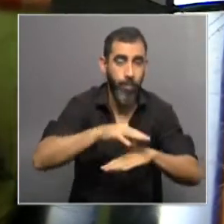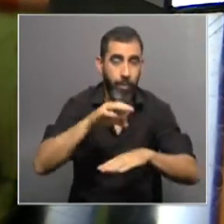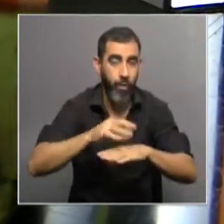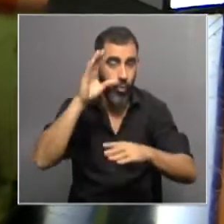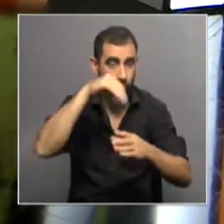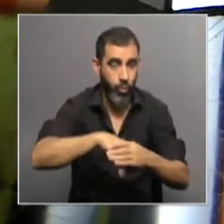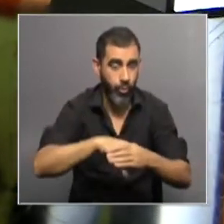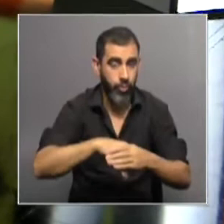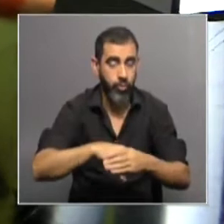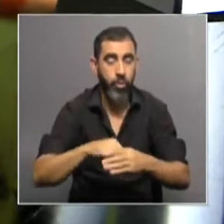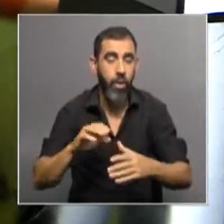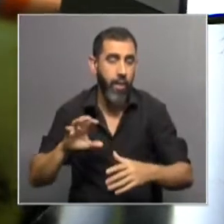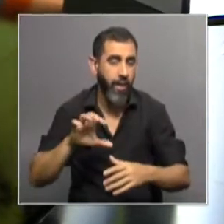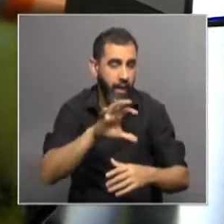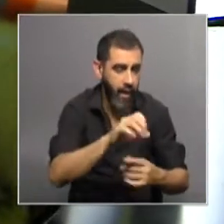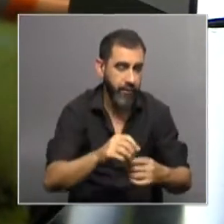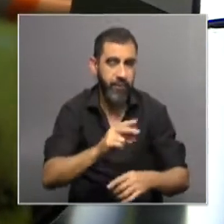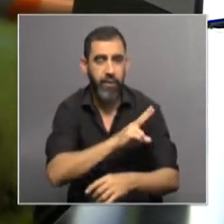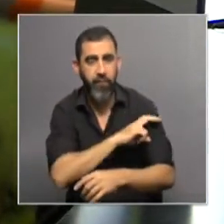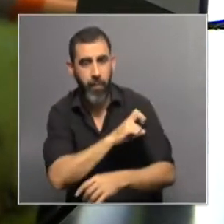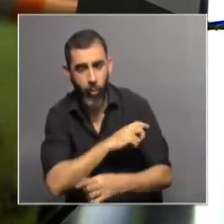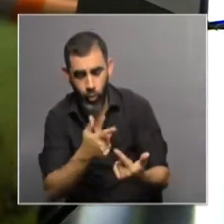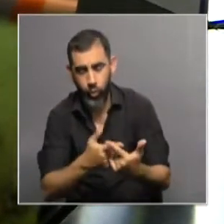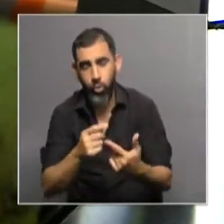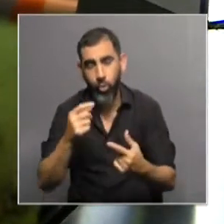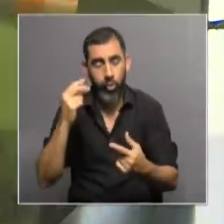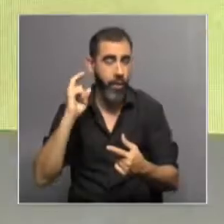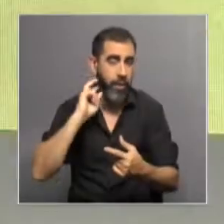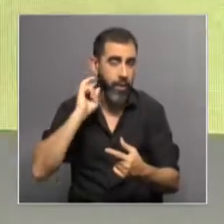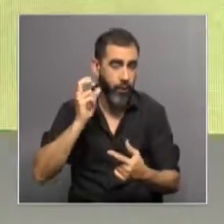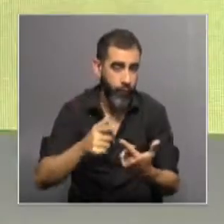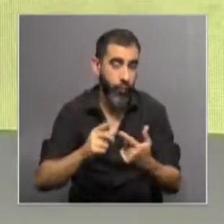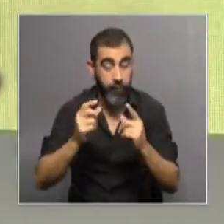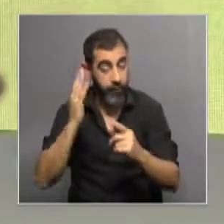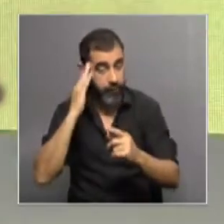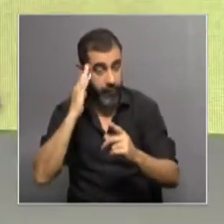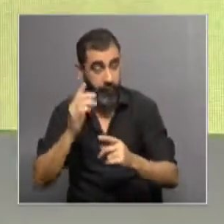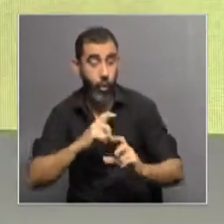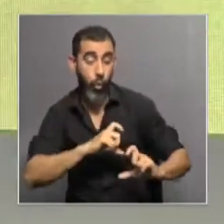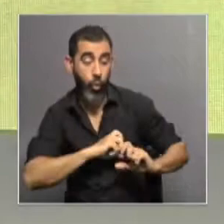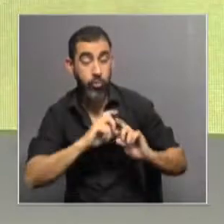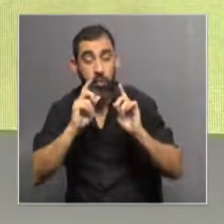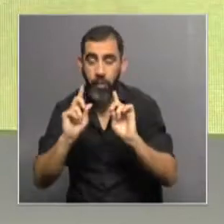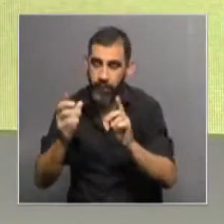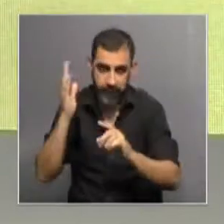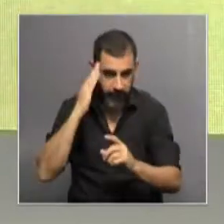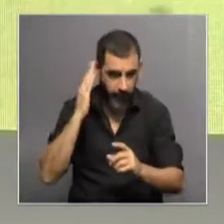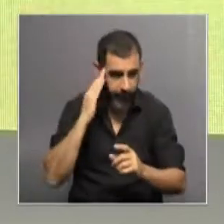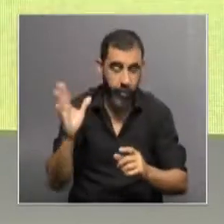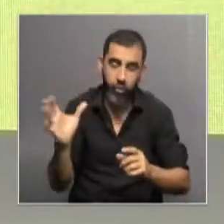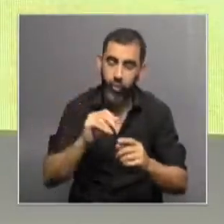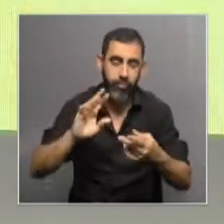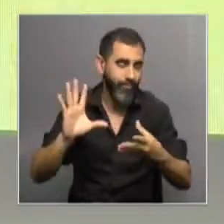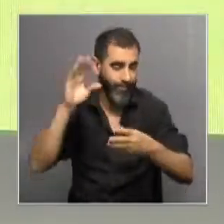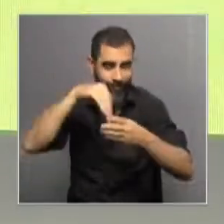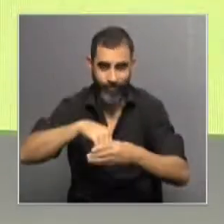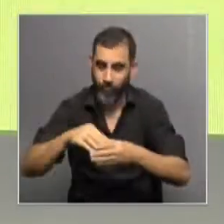Tenemos oncogenética, pero tenemos farmacogenética. Los neurólogos tienen que saber de genética. Los cardiólogos tienen que saber de genética. O sea que la genética